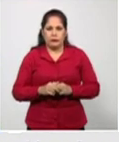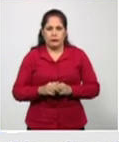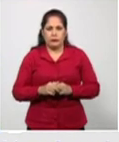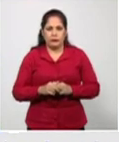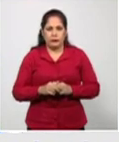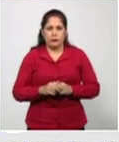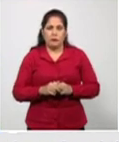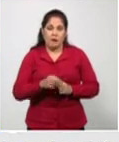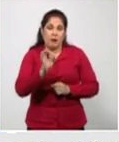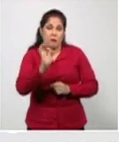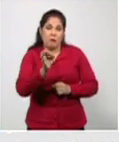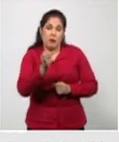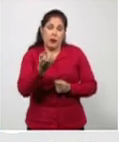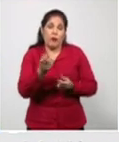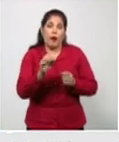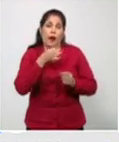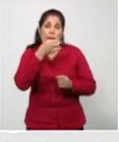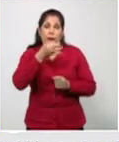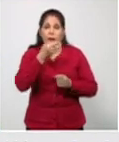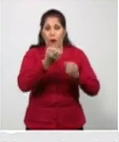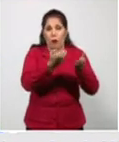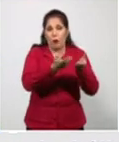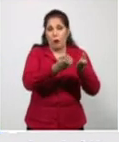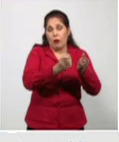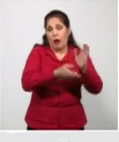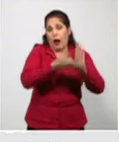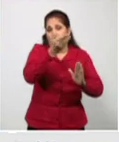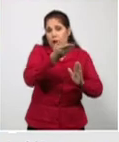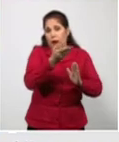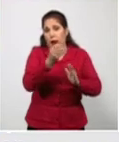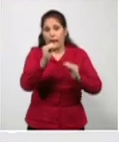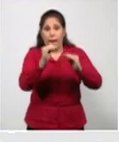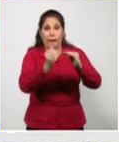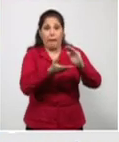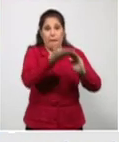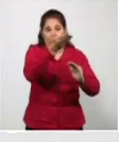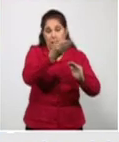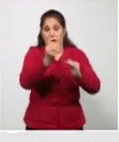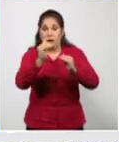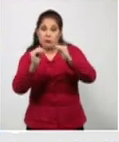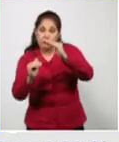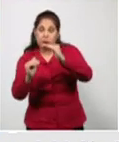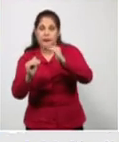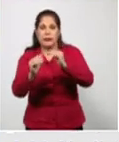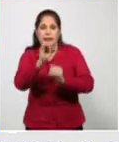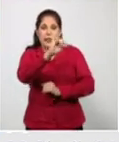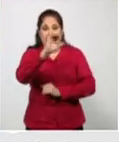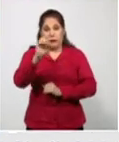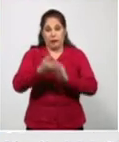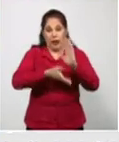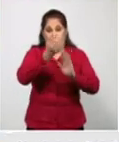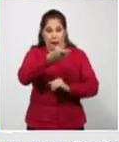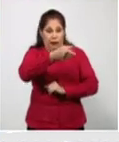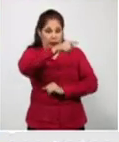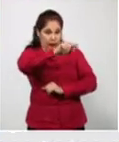en nuestro país. Y con estas 700 altas de días ayer, pues